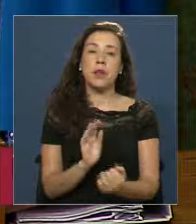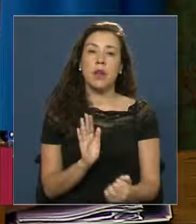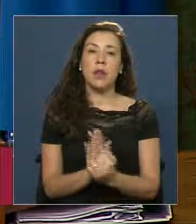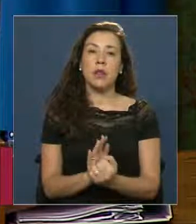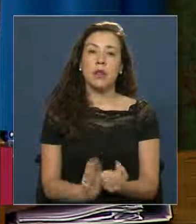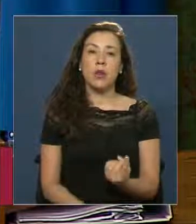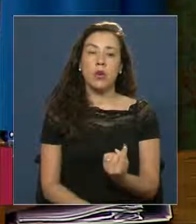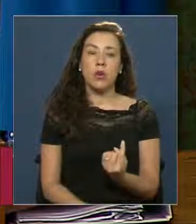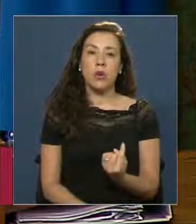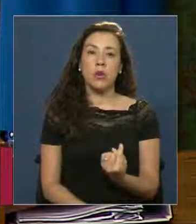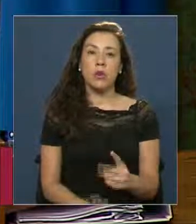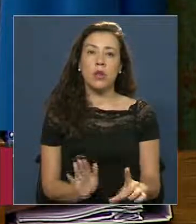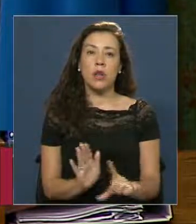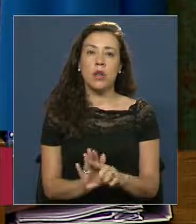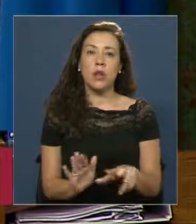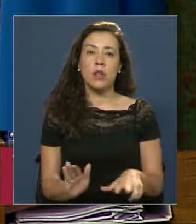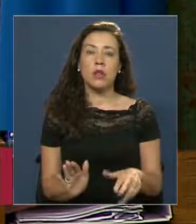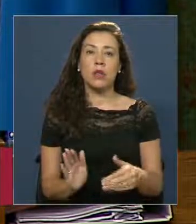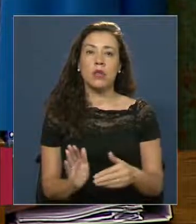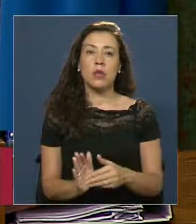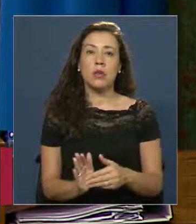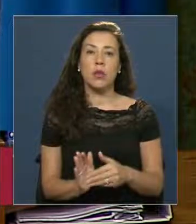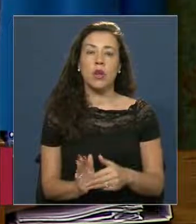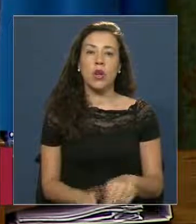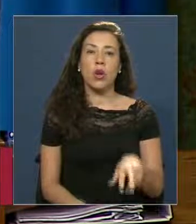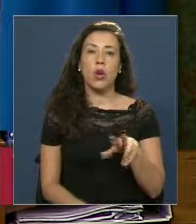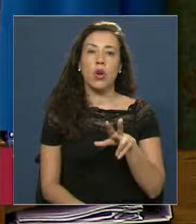artículo 11 de la ley número